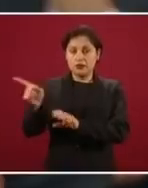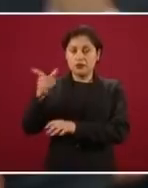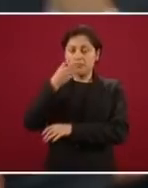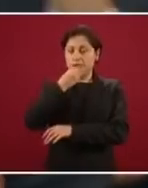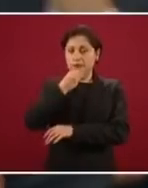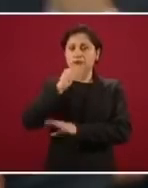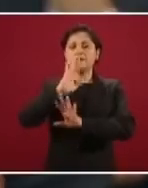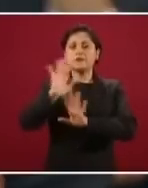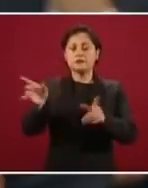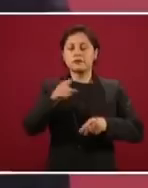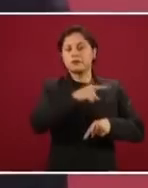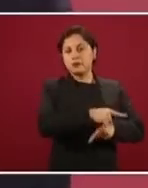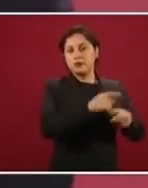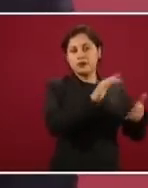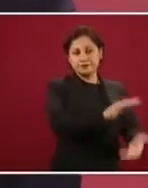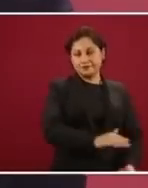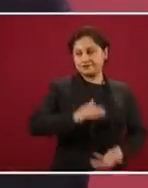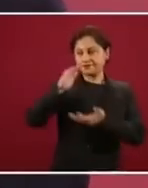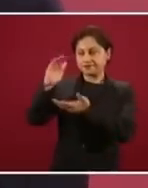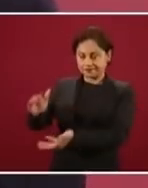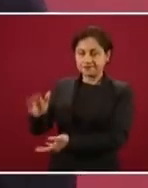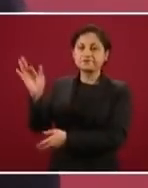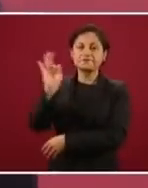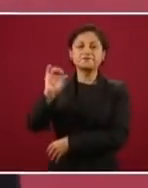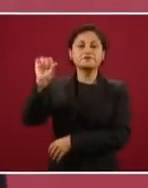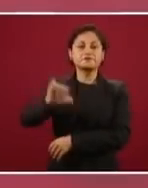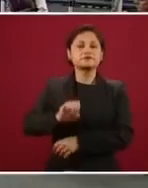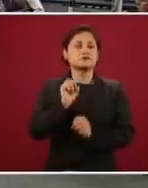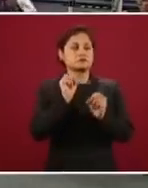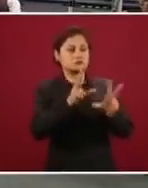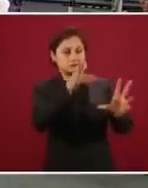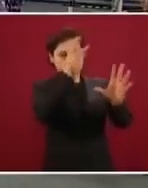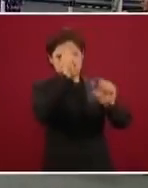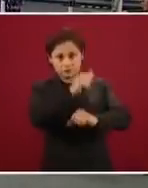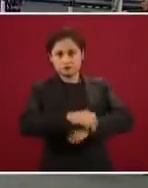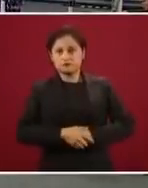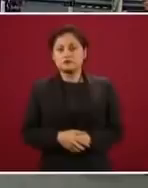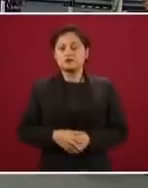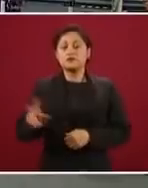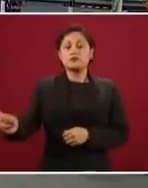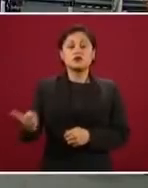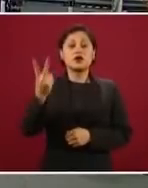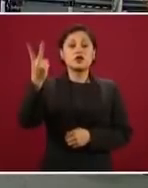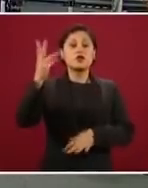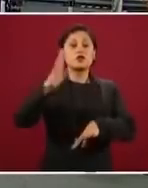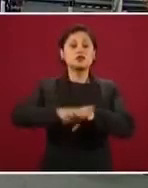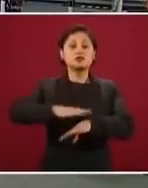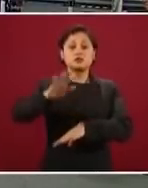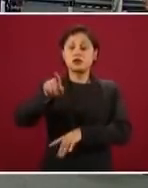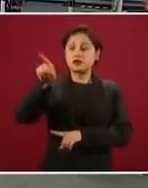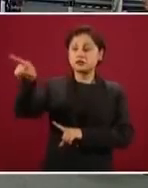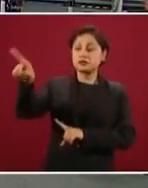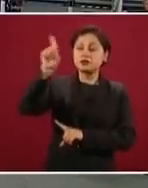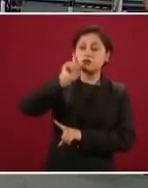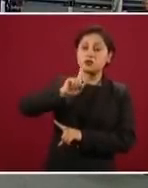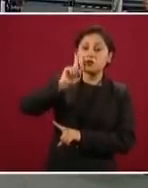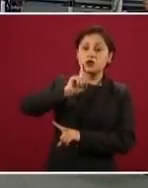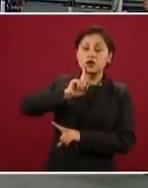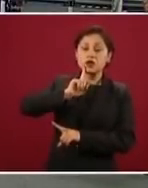información que me pide si de acuerdo gracias los dos más la compañera